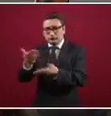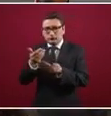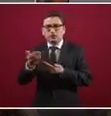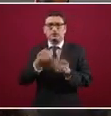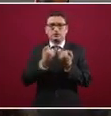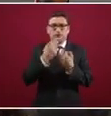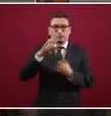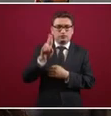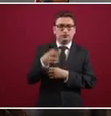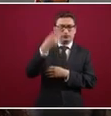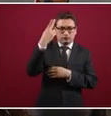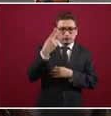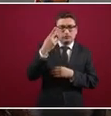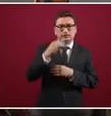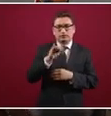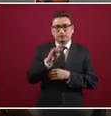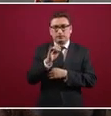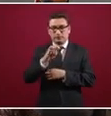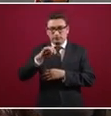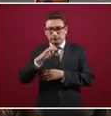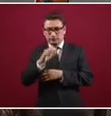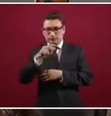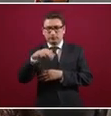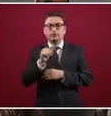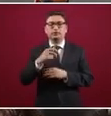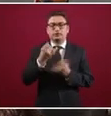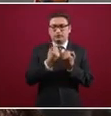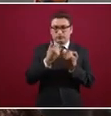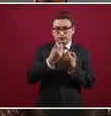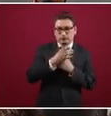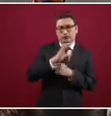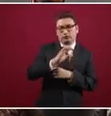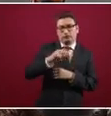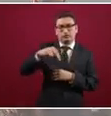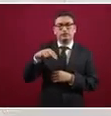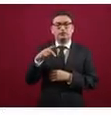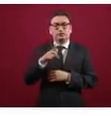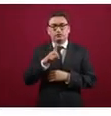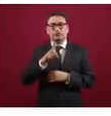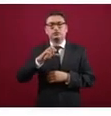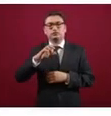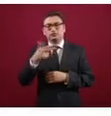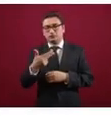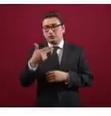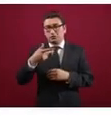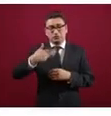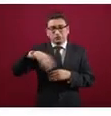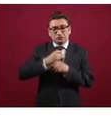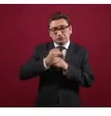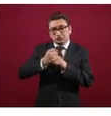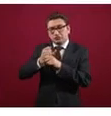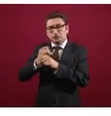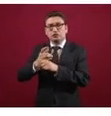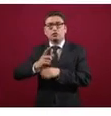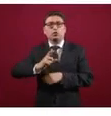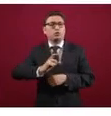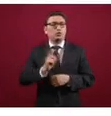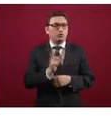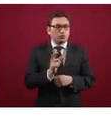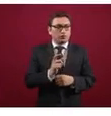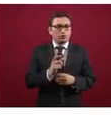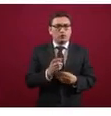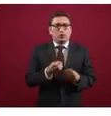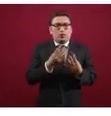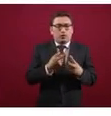a la comisión nacional de derechos humanos podemos sacar esta gráfica inicial de cuando parecería haber habido un repunte